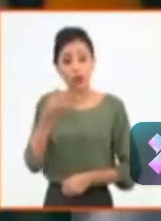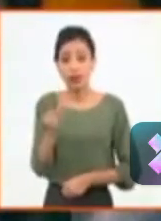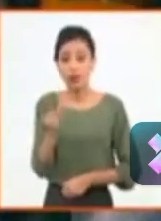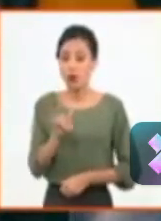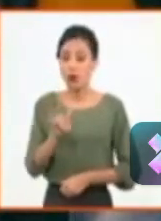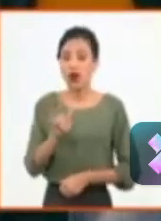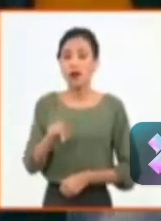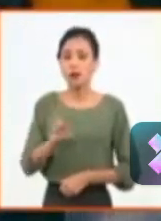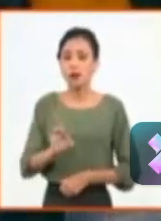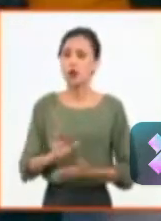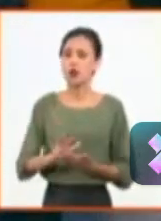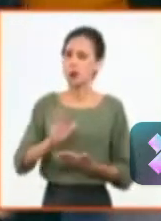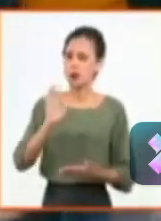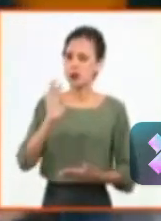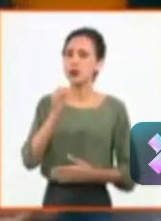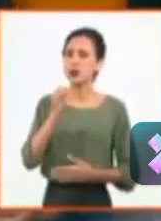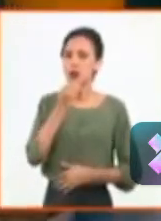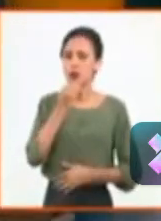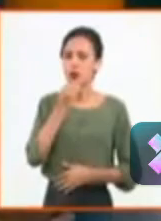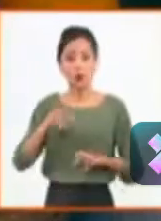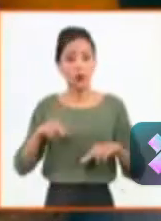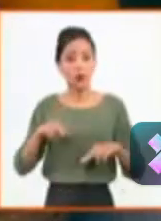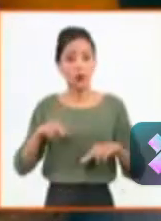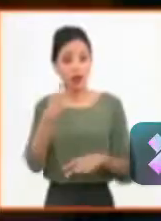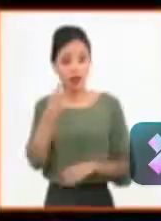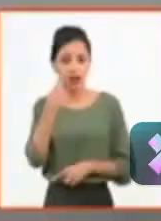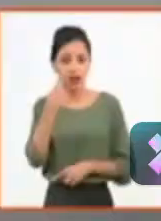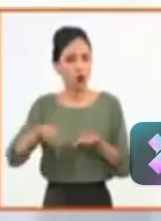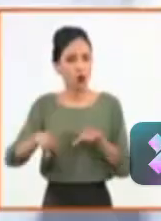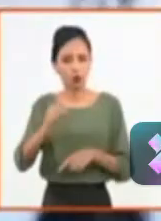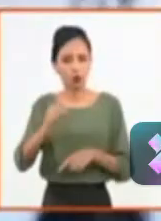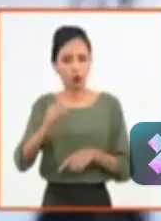regresaremos pronto con nuevos audiovisuales de la serie Rostros. Muchas gracias.